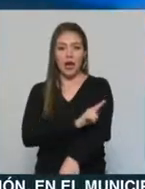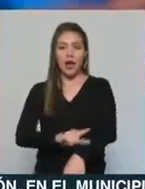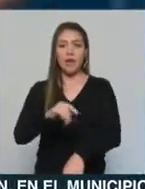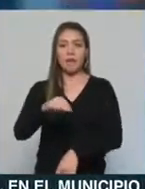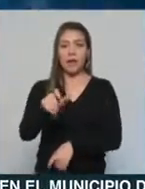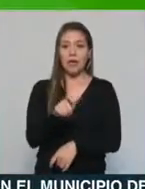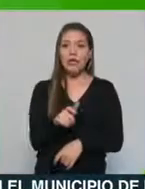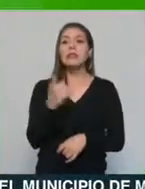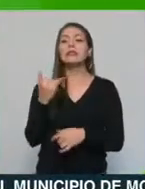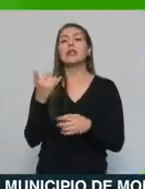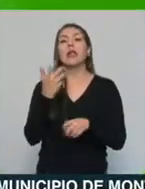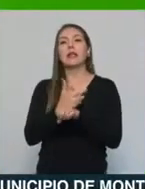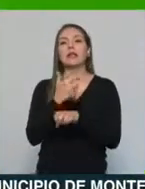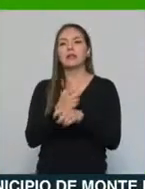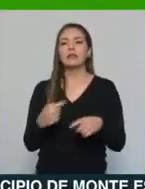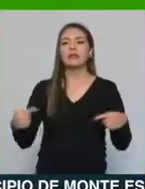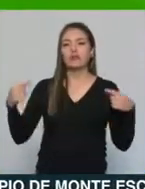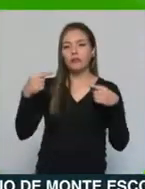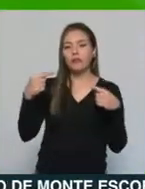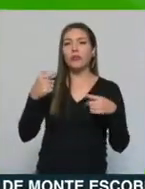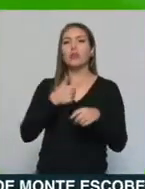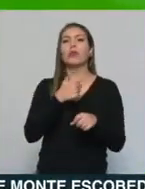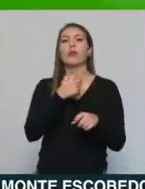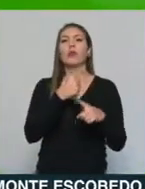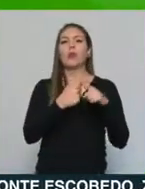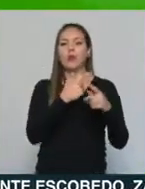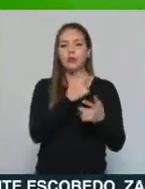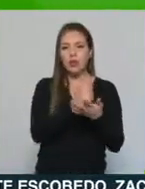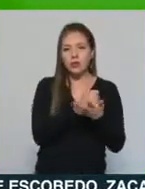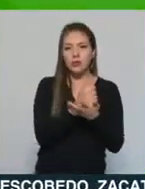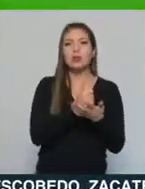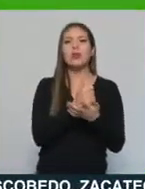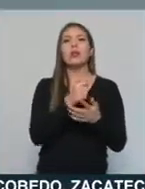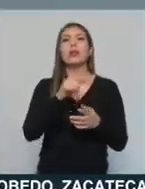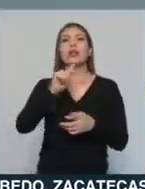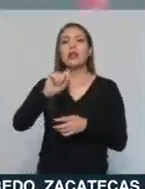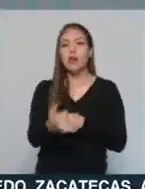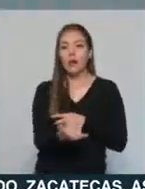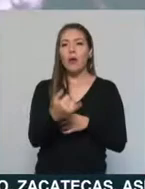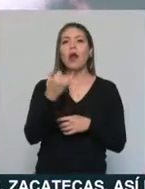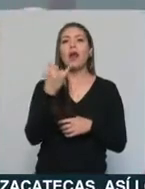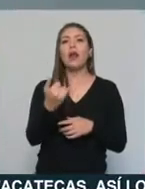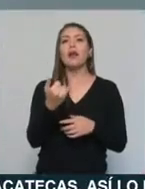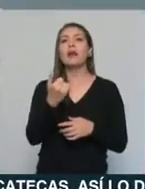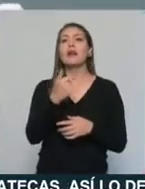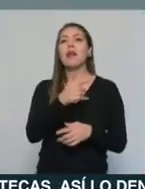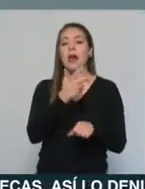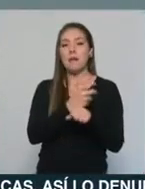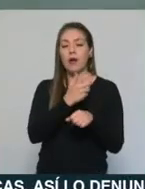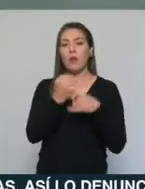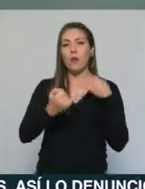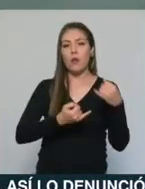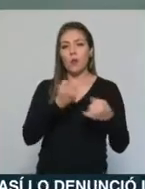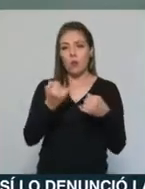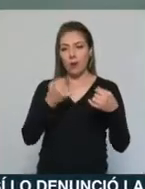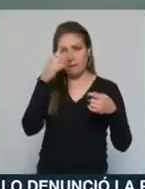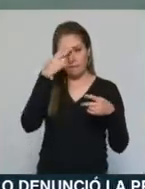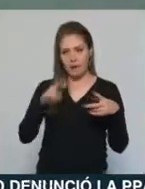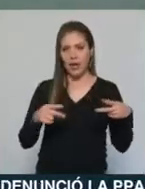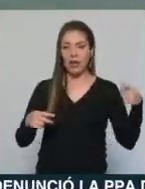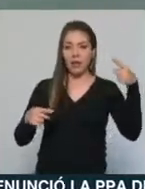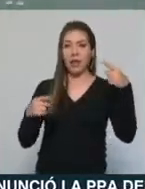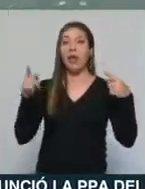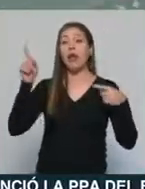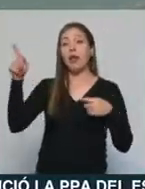de Estados Unidos. Cruz Azul, Tijuana, Tigres y América jugarán por México, mientras que por Estados Unidos serán el Houston Dynamo,